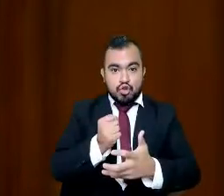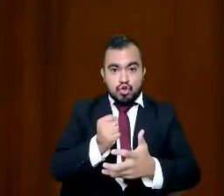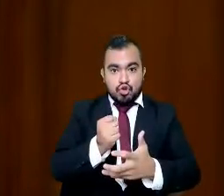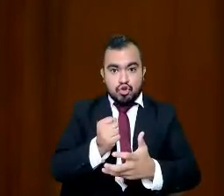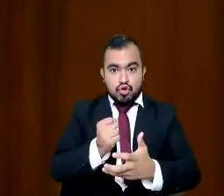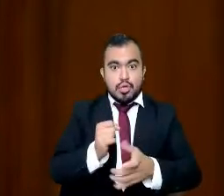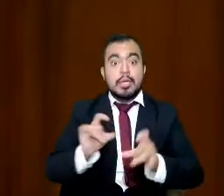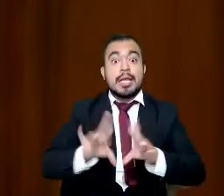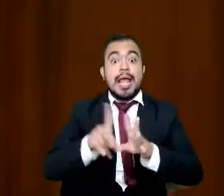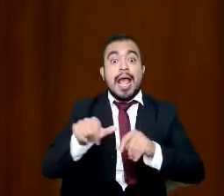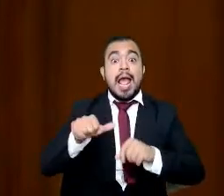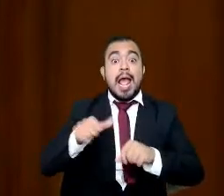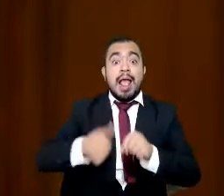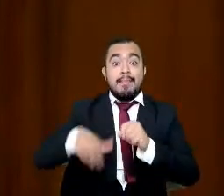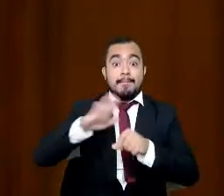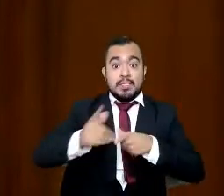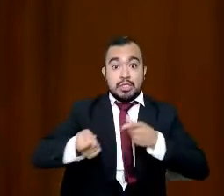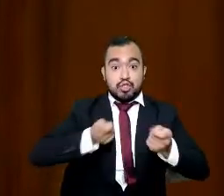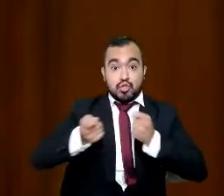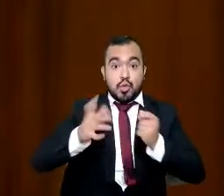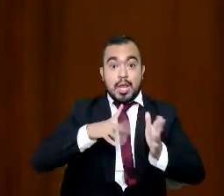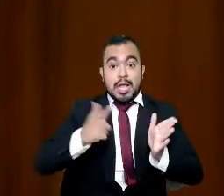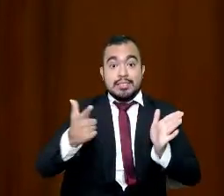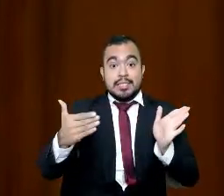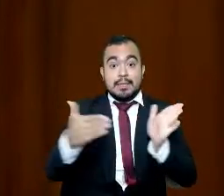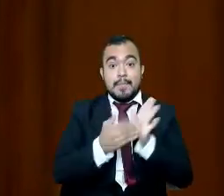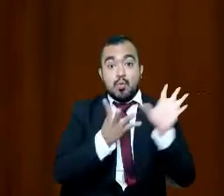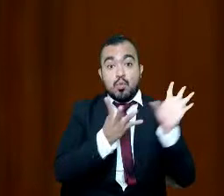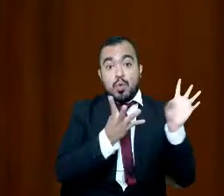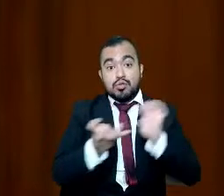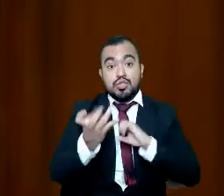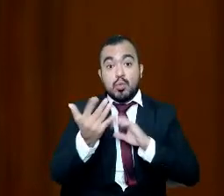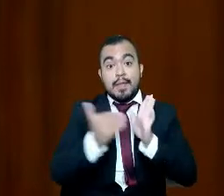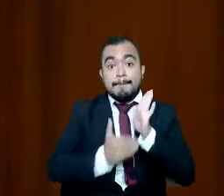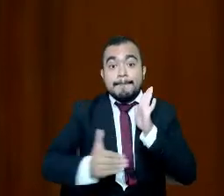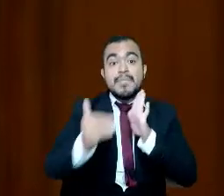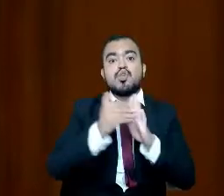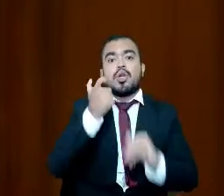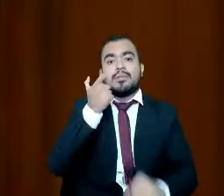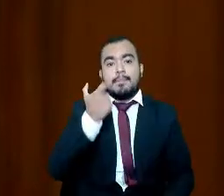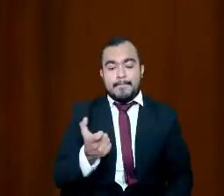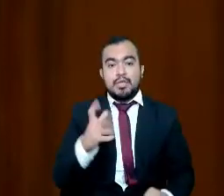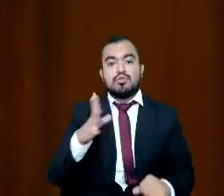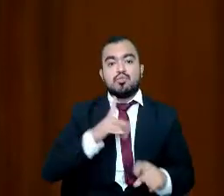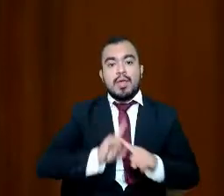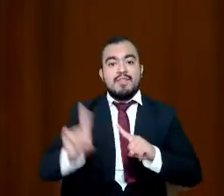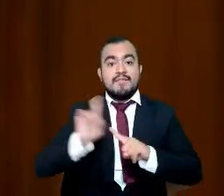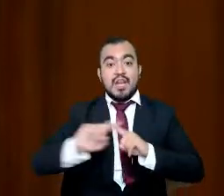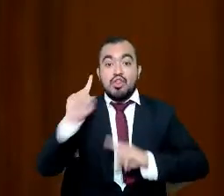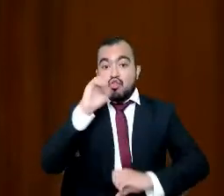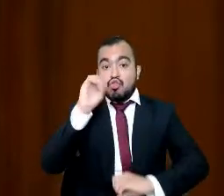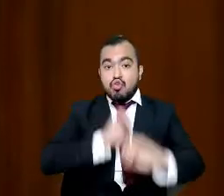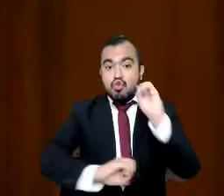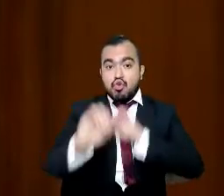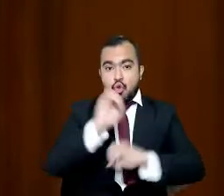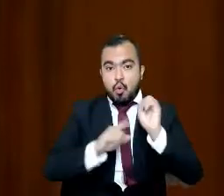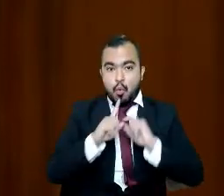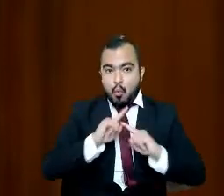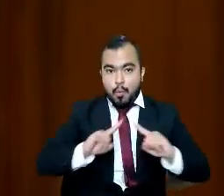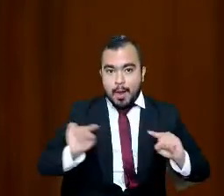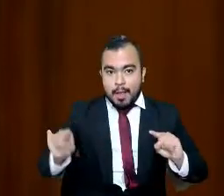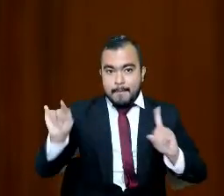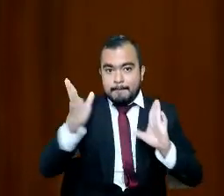eso, en la administración hemos destinado 7,450 millones de pesos en diferentes obras de vialidades.